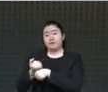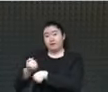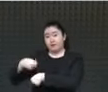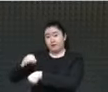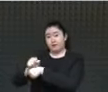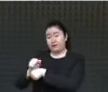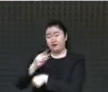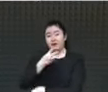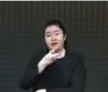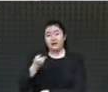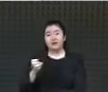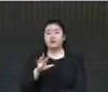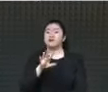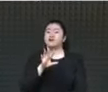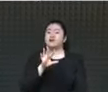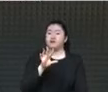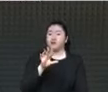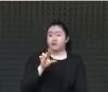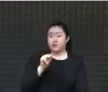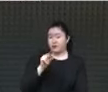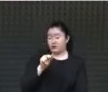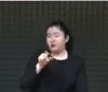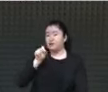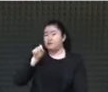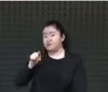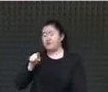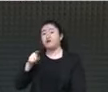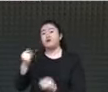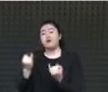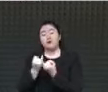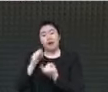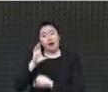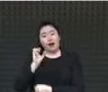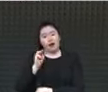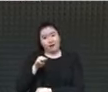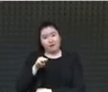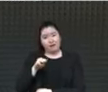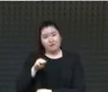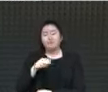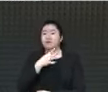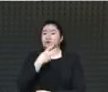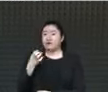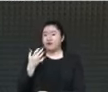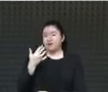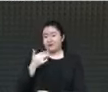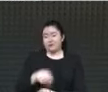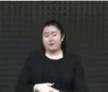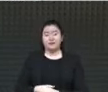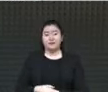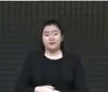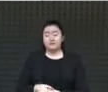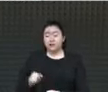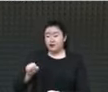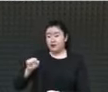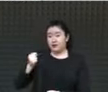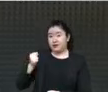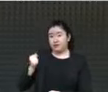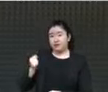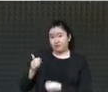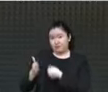pesos y el CAM 450 pesos. En septiembre de este año se